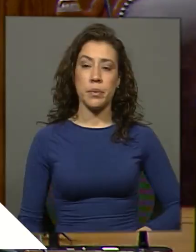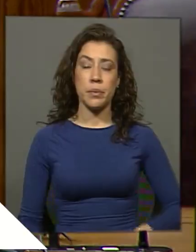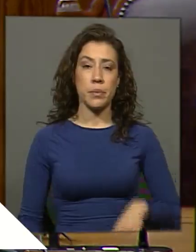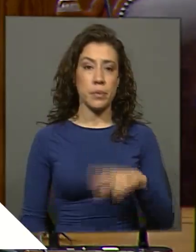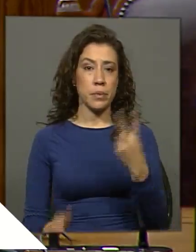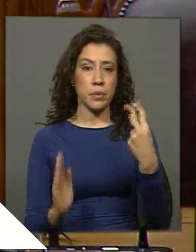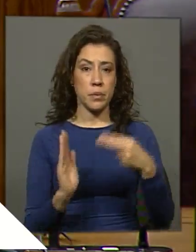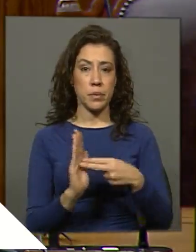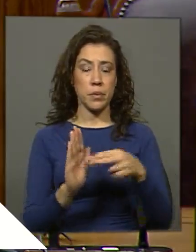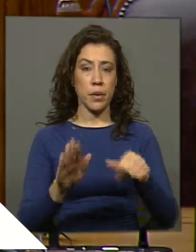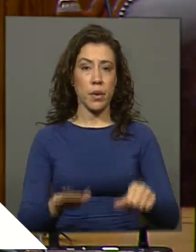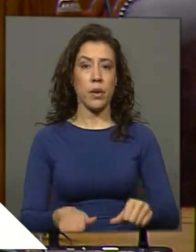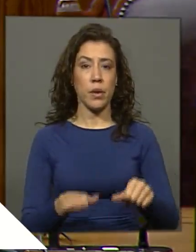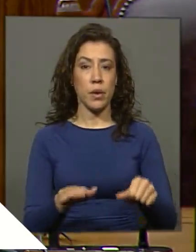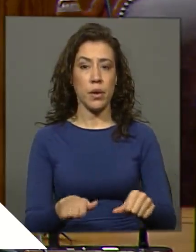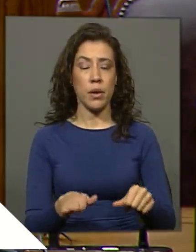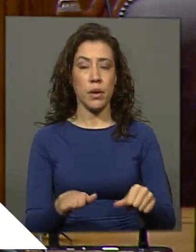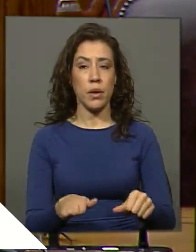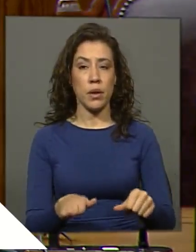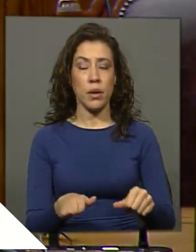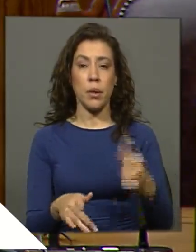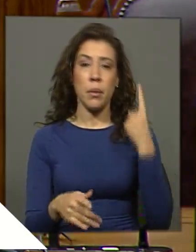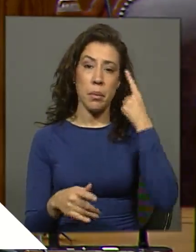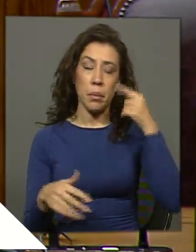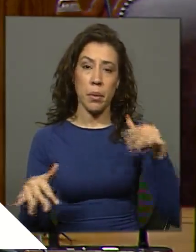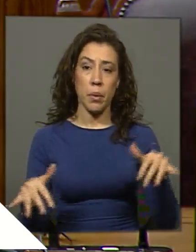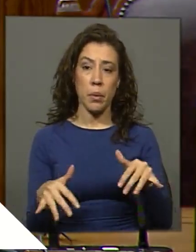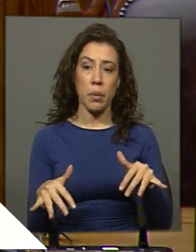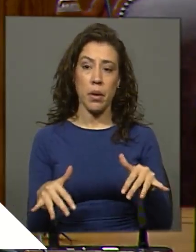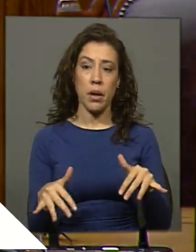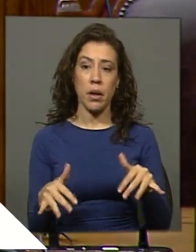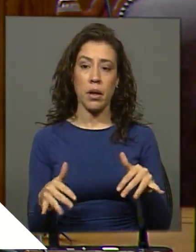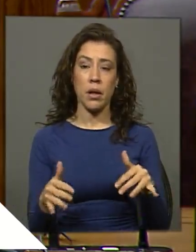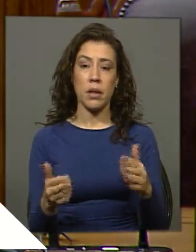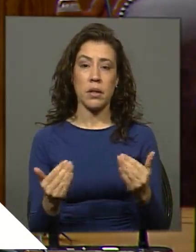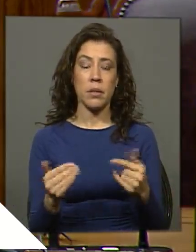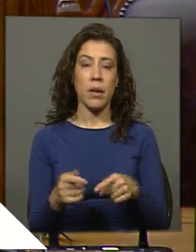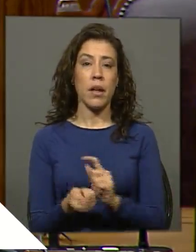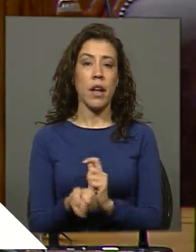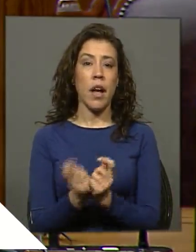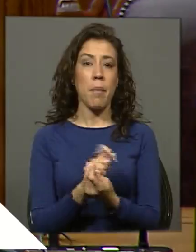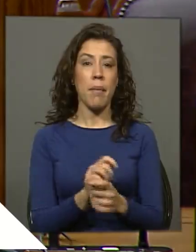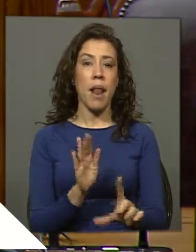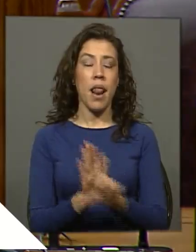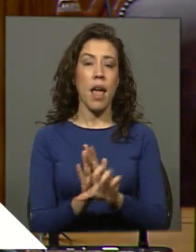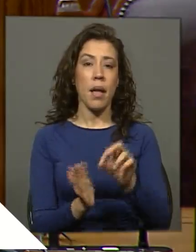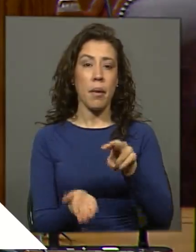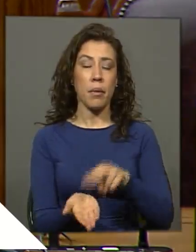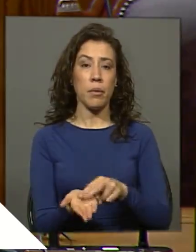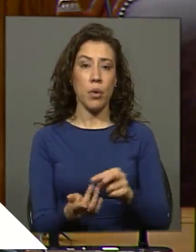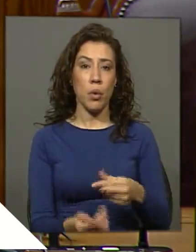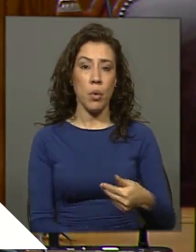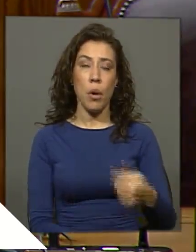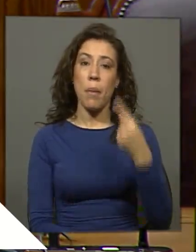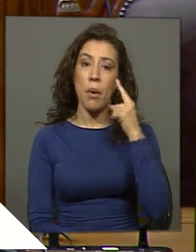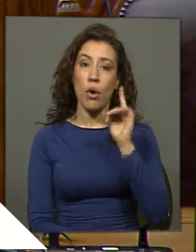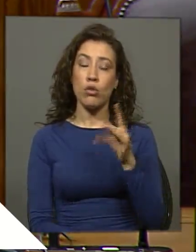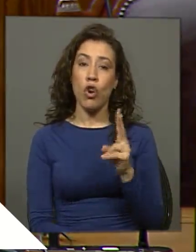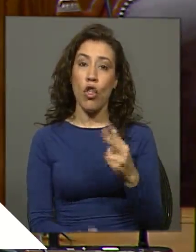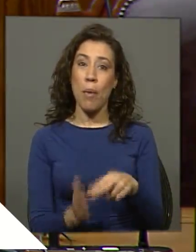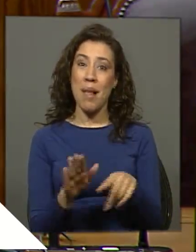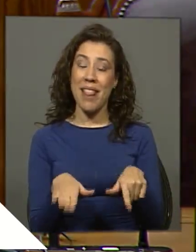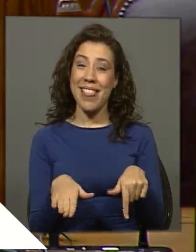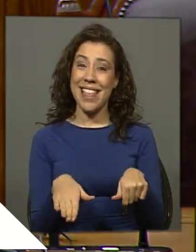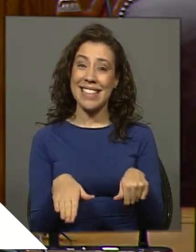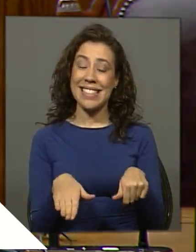2016 para ser utilizado requerimos que esto se convierta la ley pronto pero no es solo el 2016 el que se